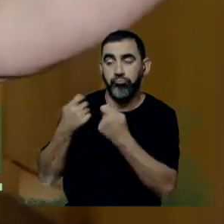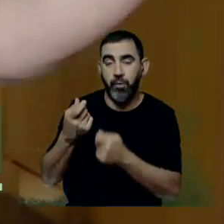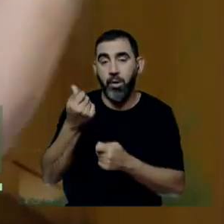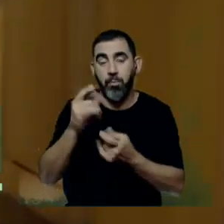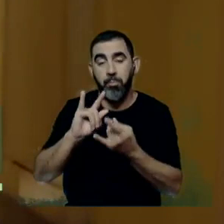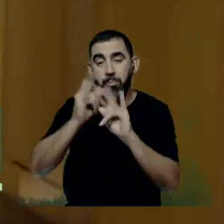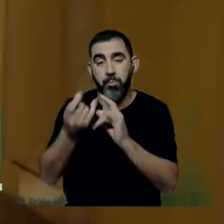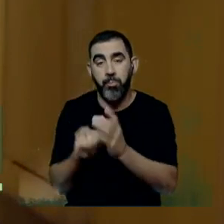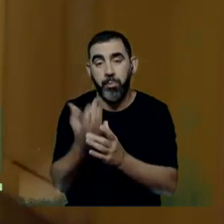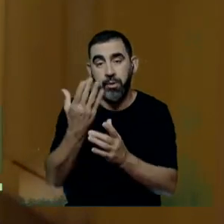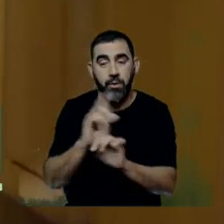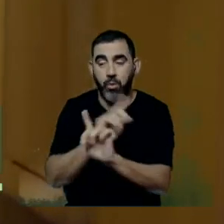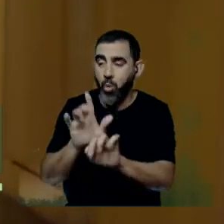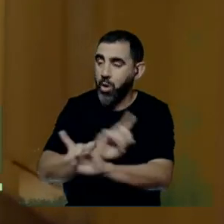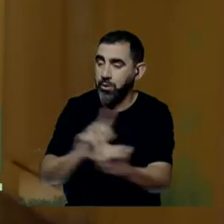del Parlasur